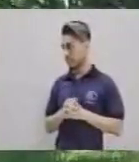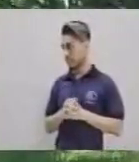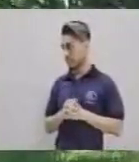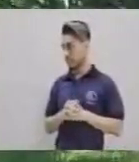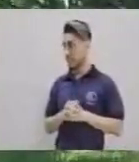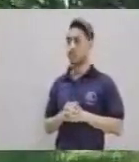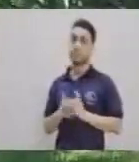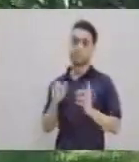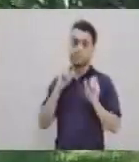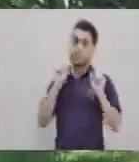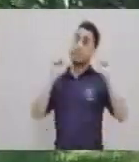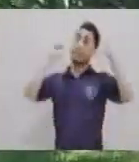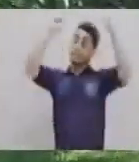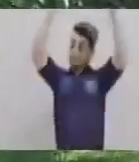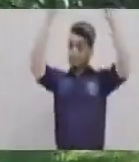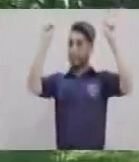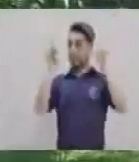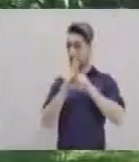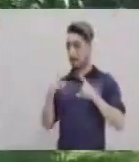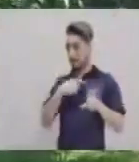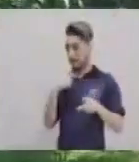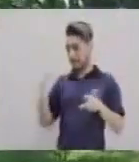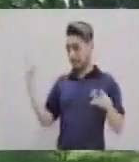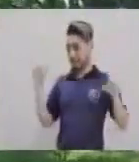Mismo tiempo acá.